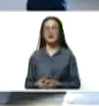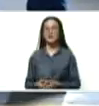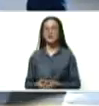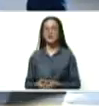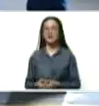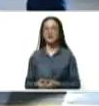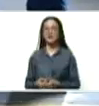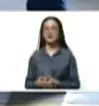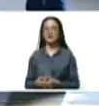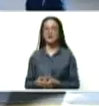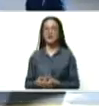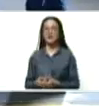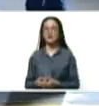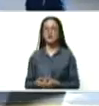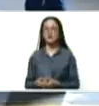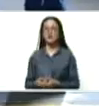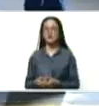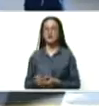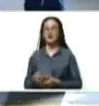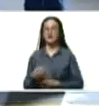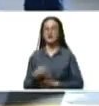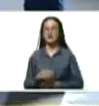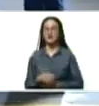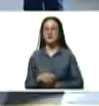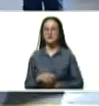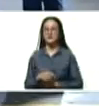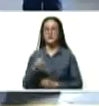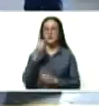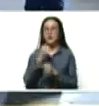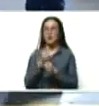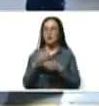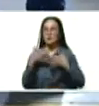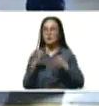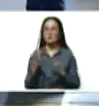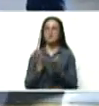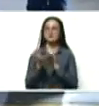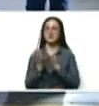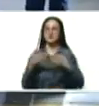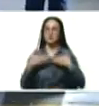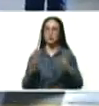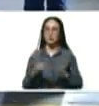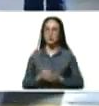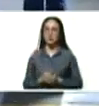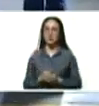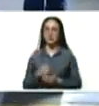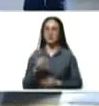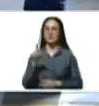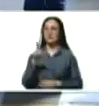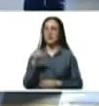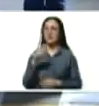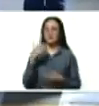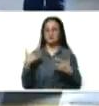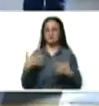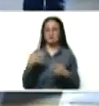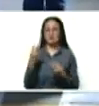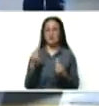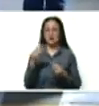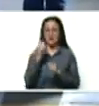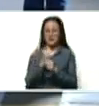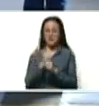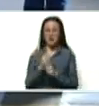vicepresidente de Obras Públicas y Servicios Públicos. Néstor Reverol tiene bastante trabajo, no